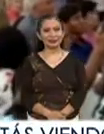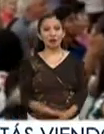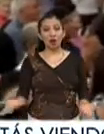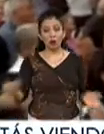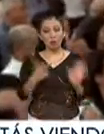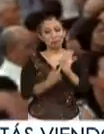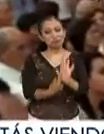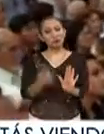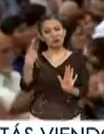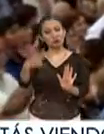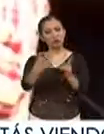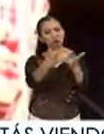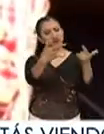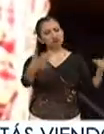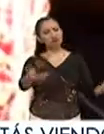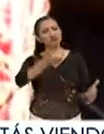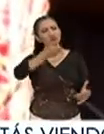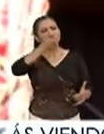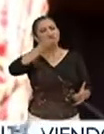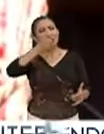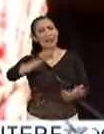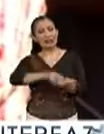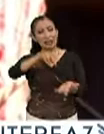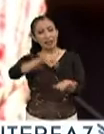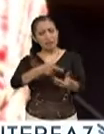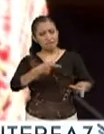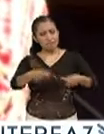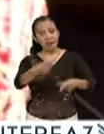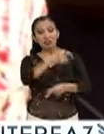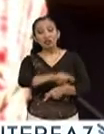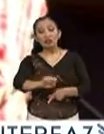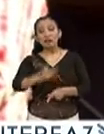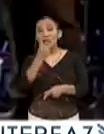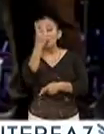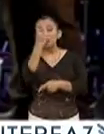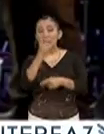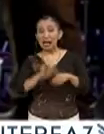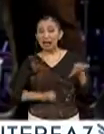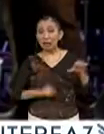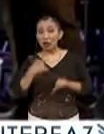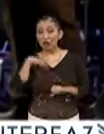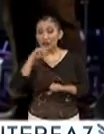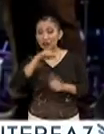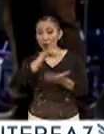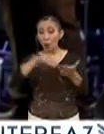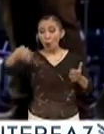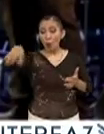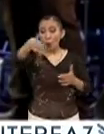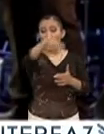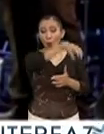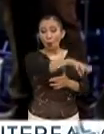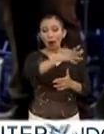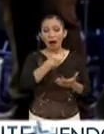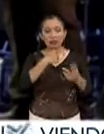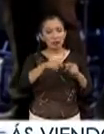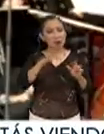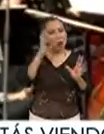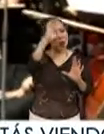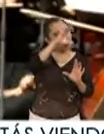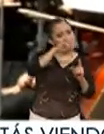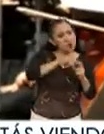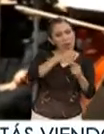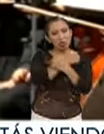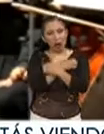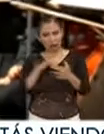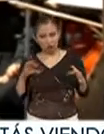Como una muestra de sus raíces y tradiciones, Saltillo preparó 132 actividades en 80 sedes que van inmersas entre la cultura